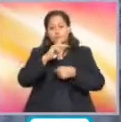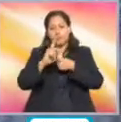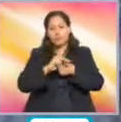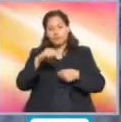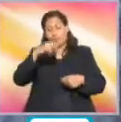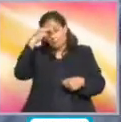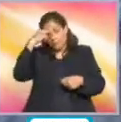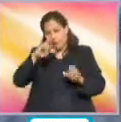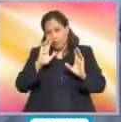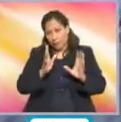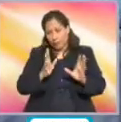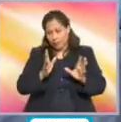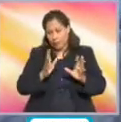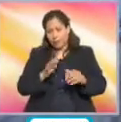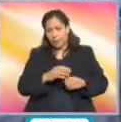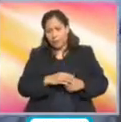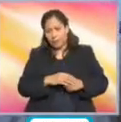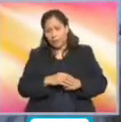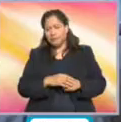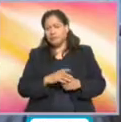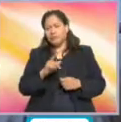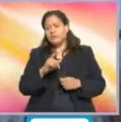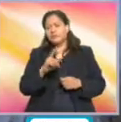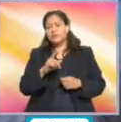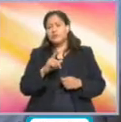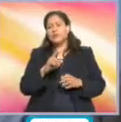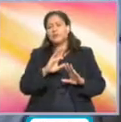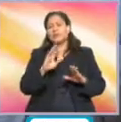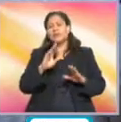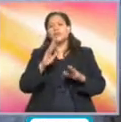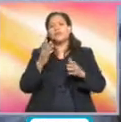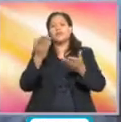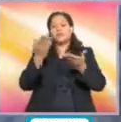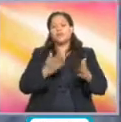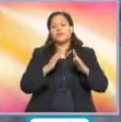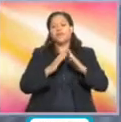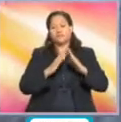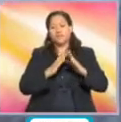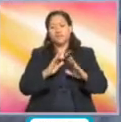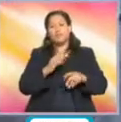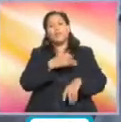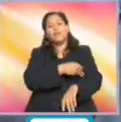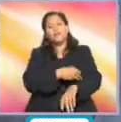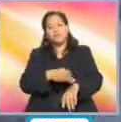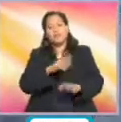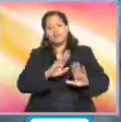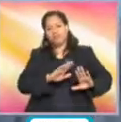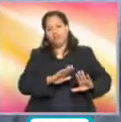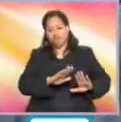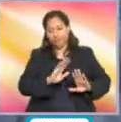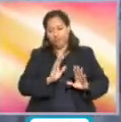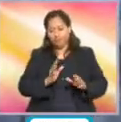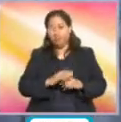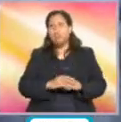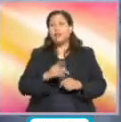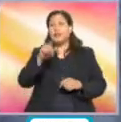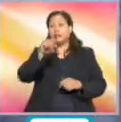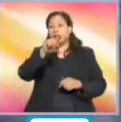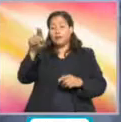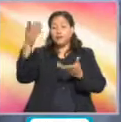en México ya se llevó a ser patria, a ser casa, más que patria. Y familia. Familias, ¿eh? Ellos